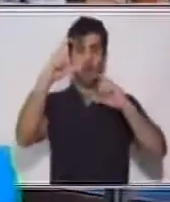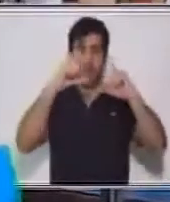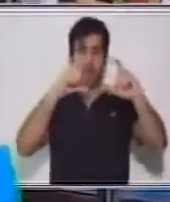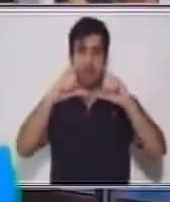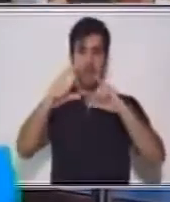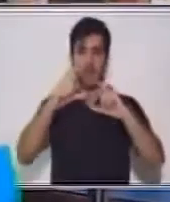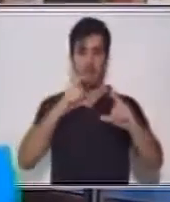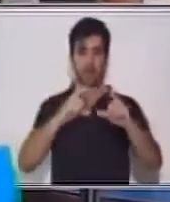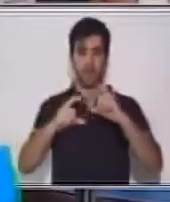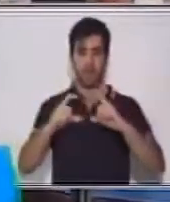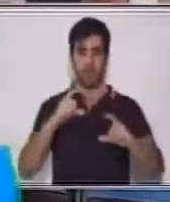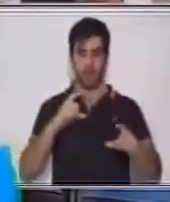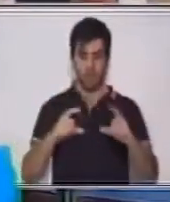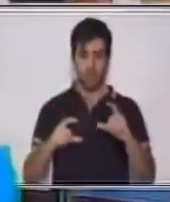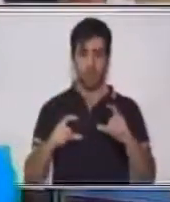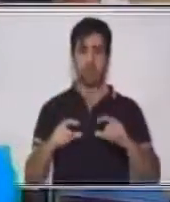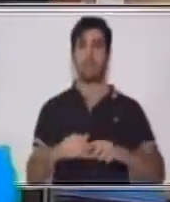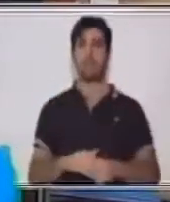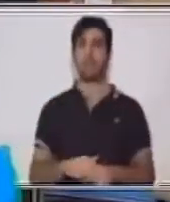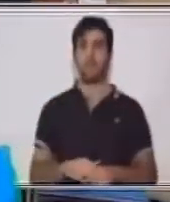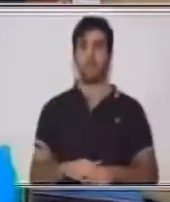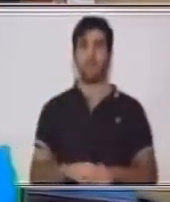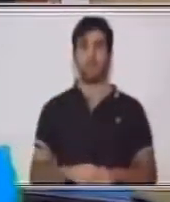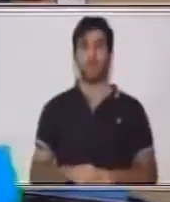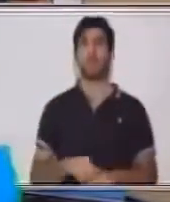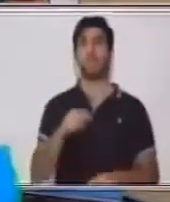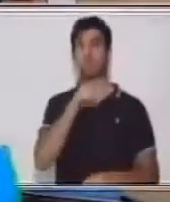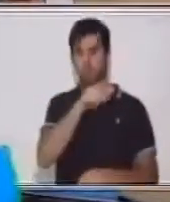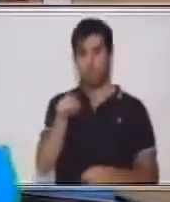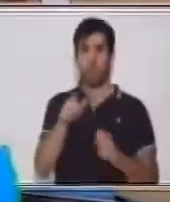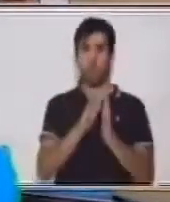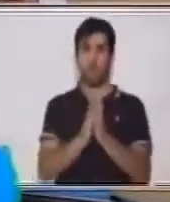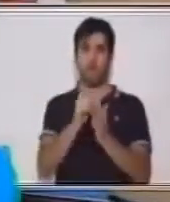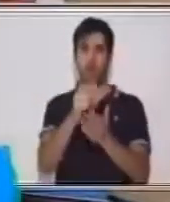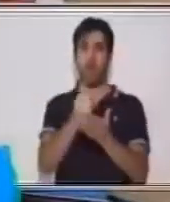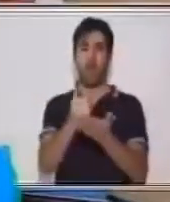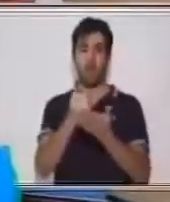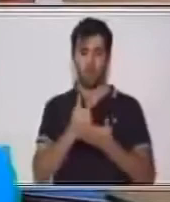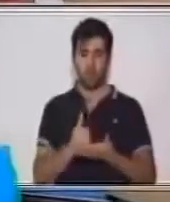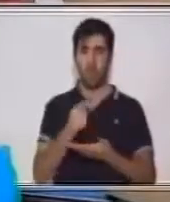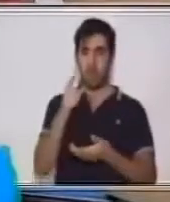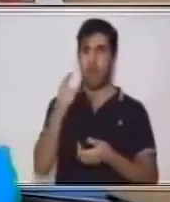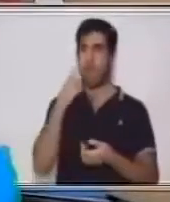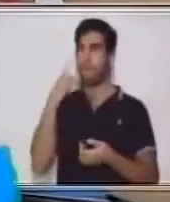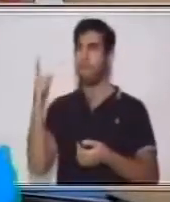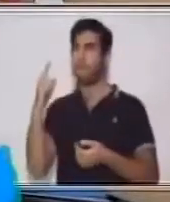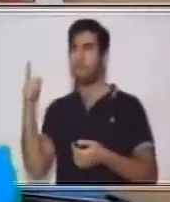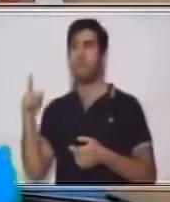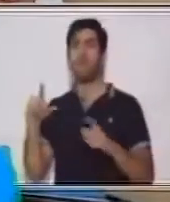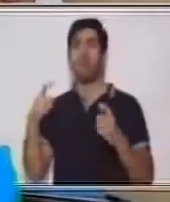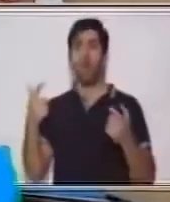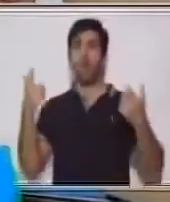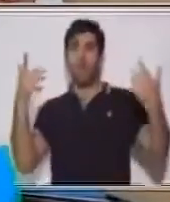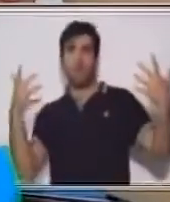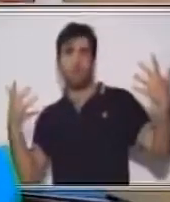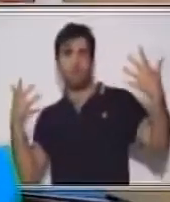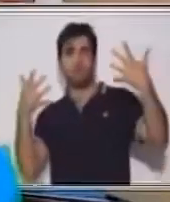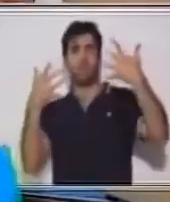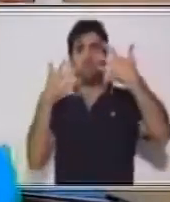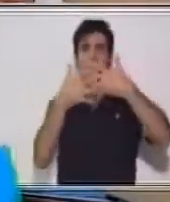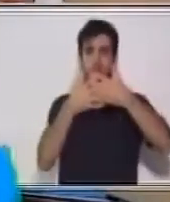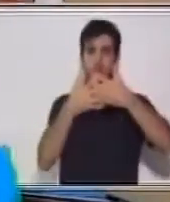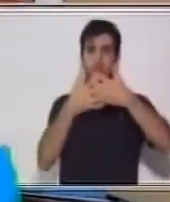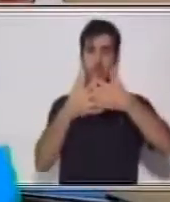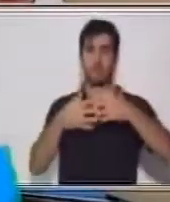tengo acá. En casa tú me vas a ayudar a buscarle la pareja del antónimo que no sabemos cuál es.